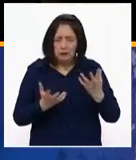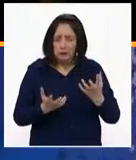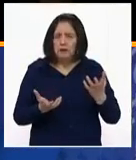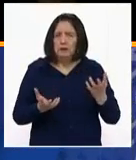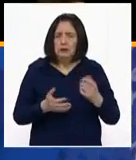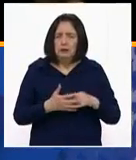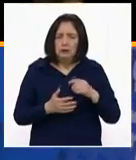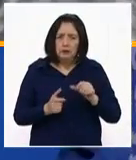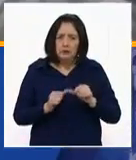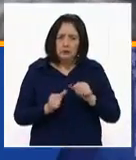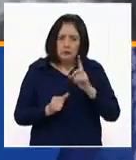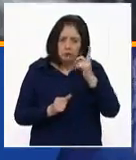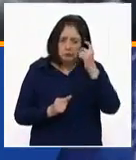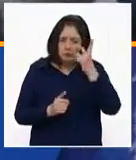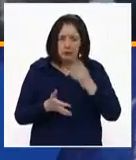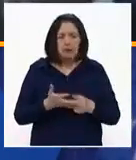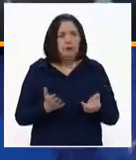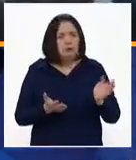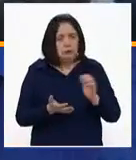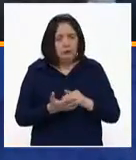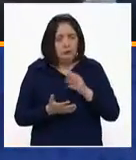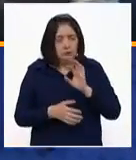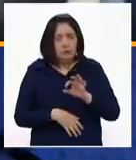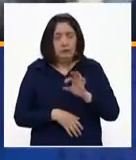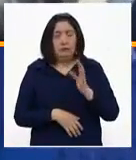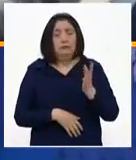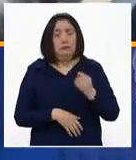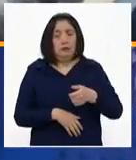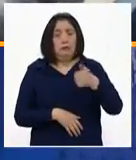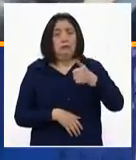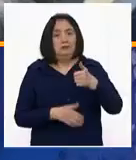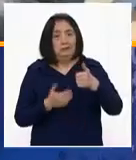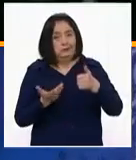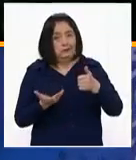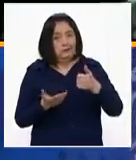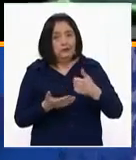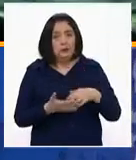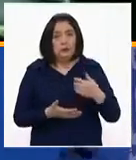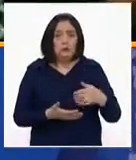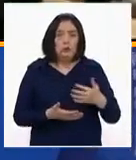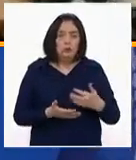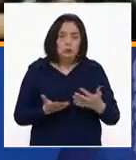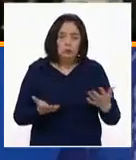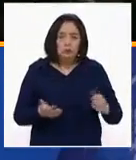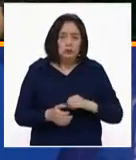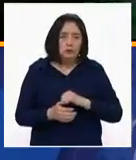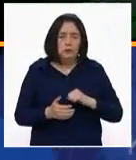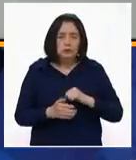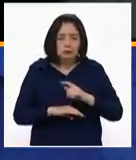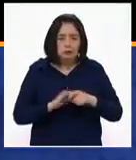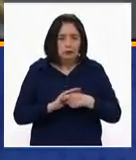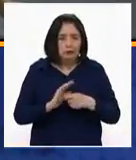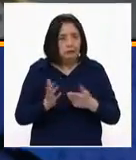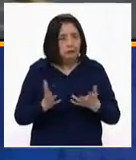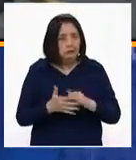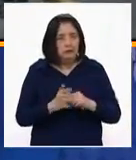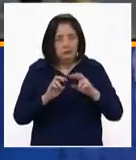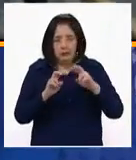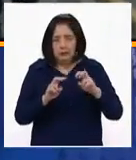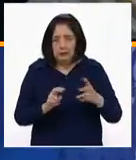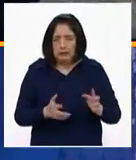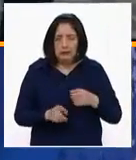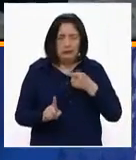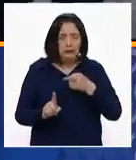la política nacional y nuevamente halle en una autoridad actos que lindan con la corrupción, por lo menos investigaciones